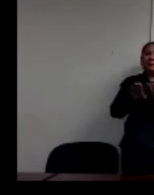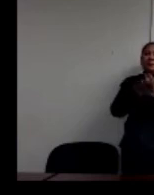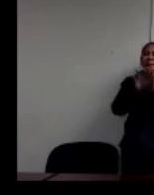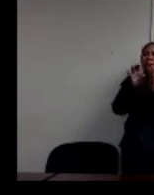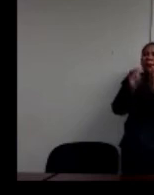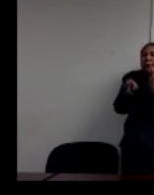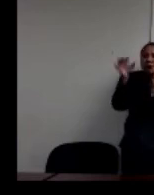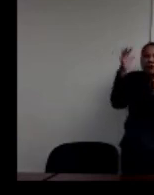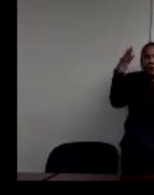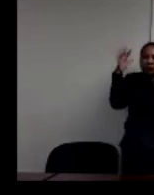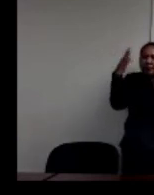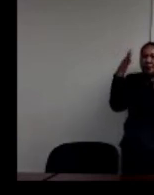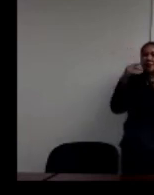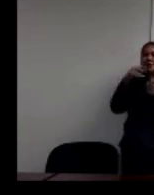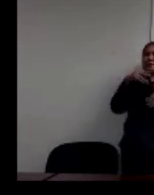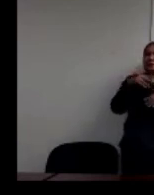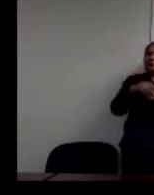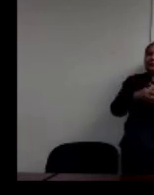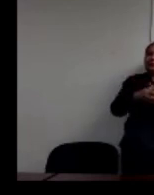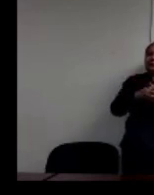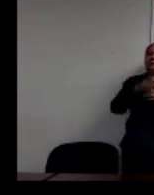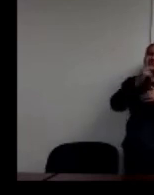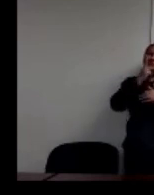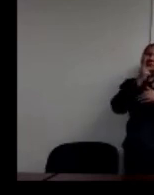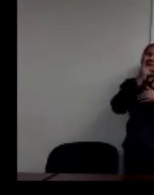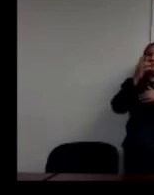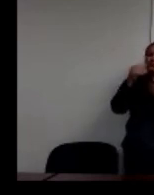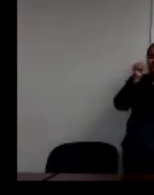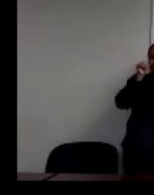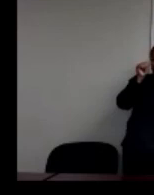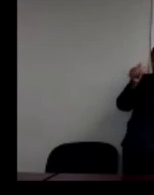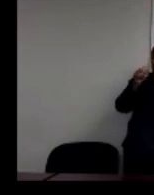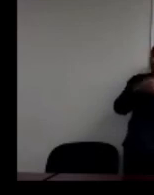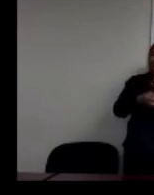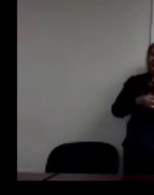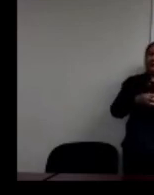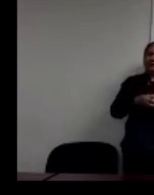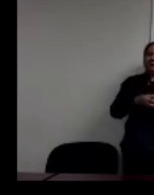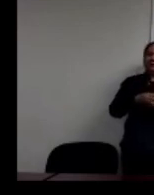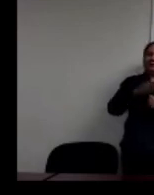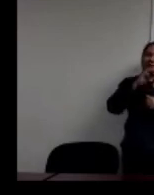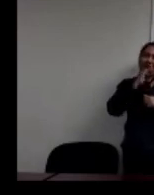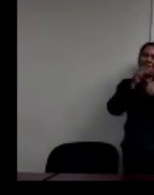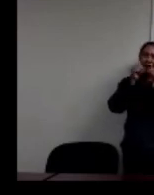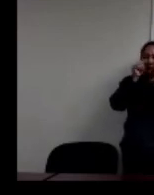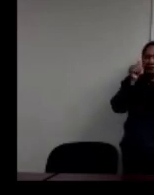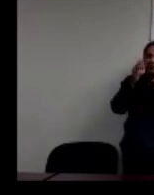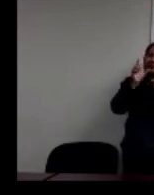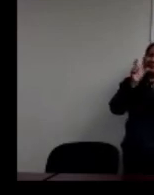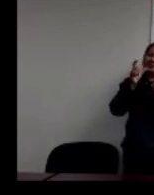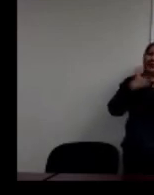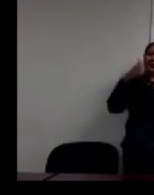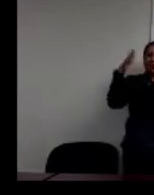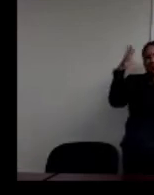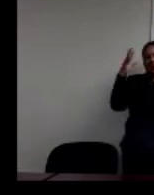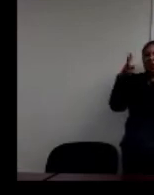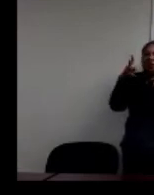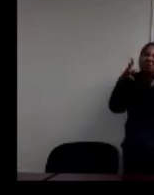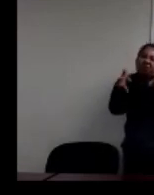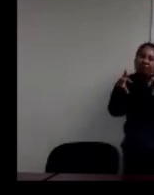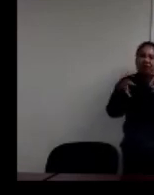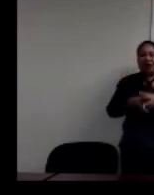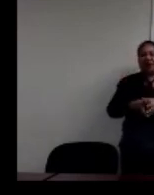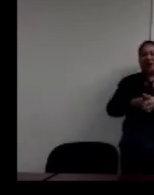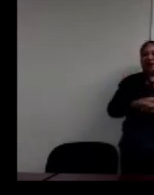situación disruptiva, mi papá me atiende o mi mamá me atiende. Me atienden ya sea en la forma de regaño o